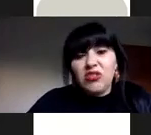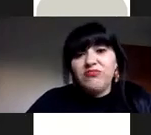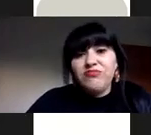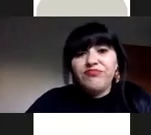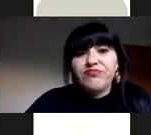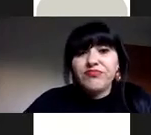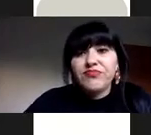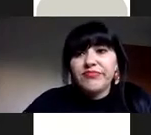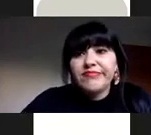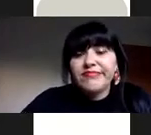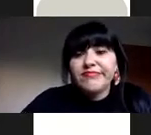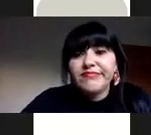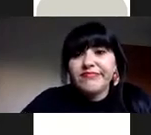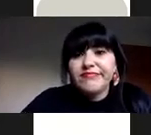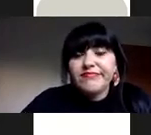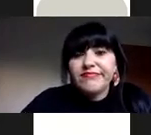alcohol.